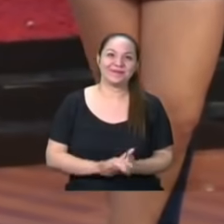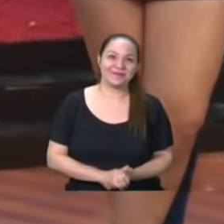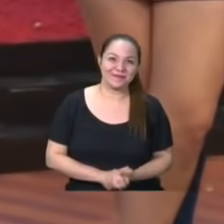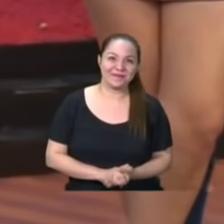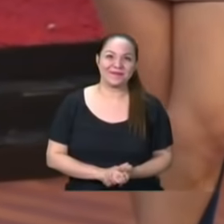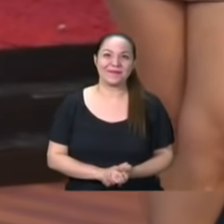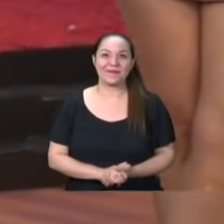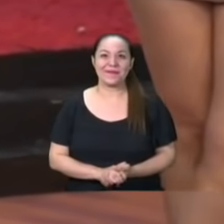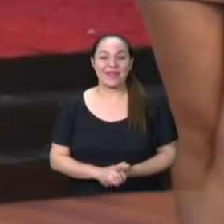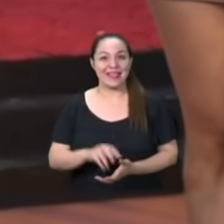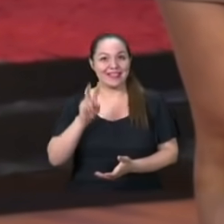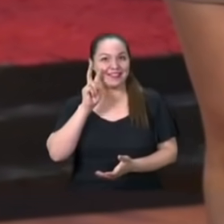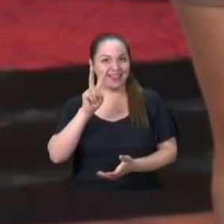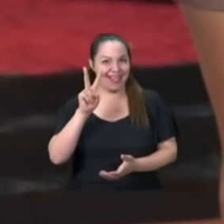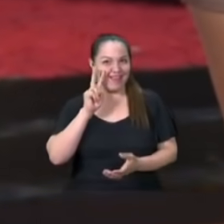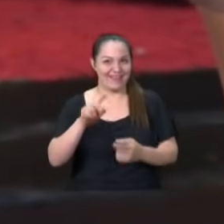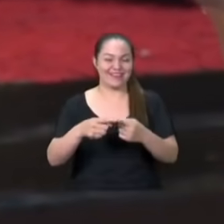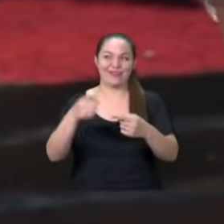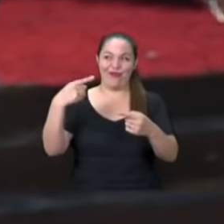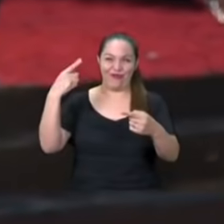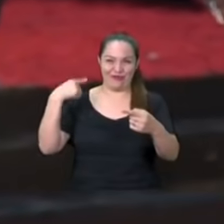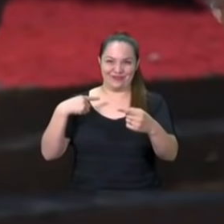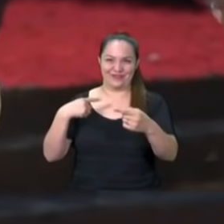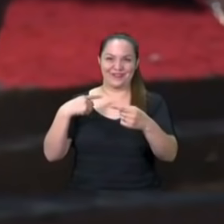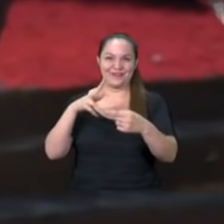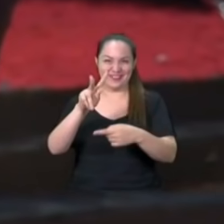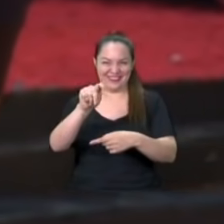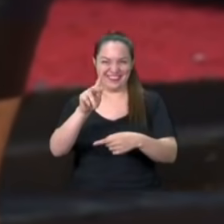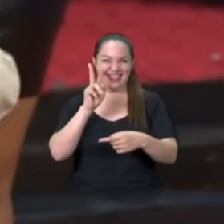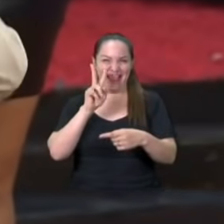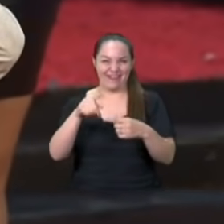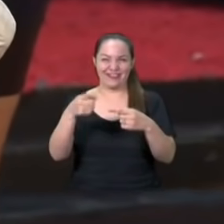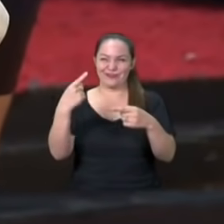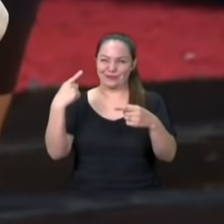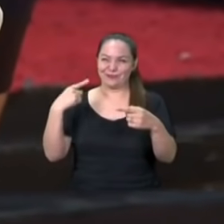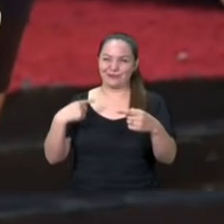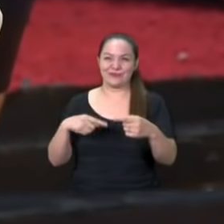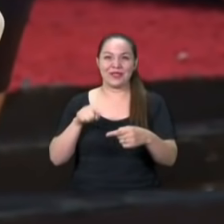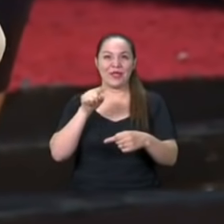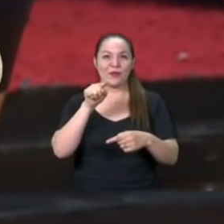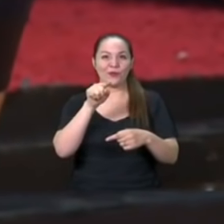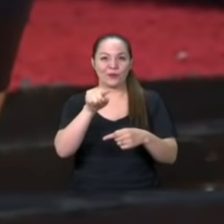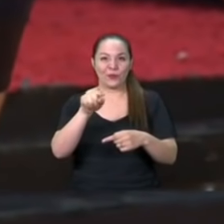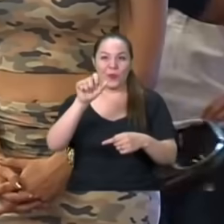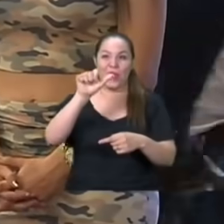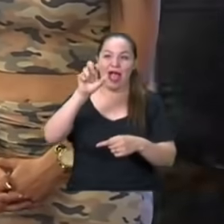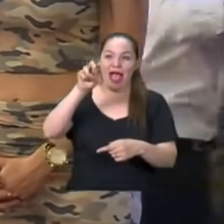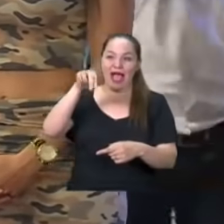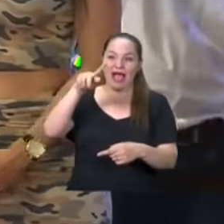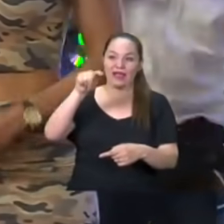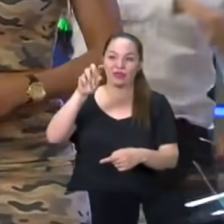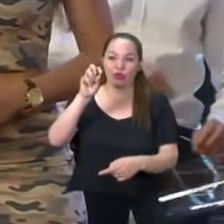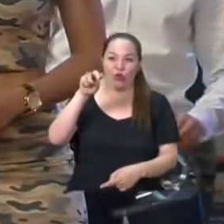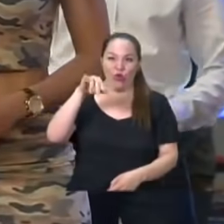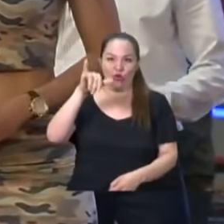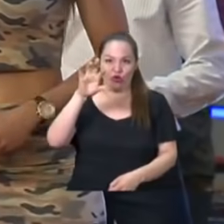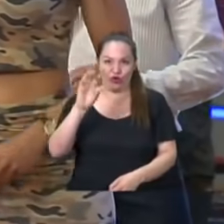te he visto en los últimos programas y la gente también te ha visto. Aquel Antonio que llegó